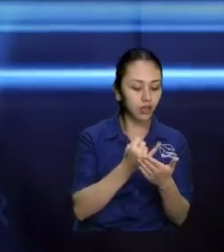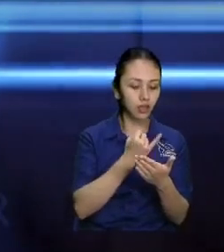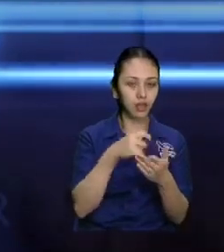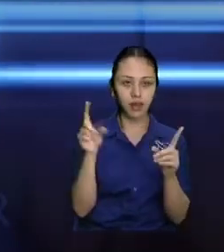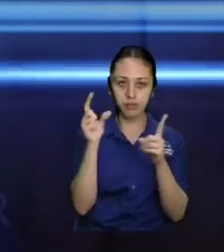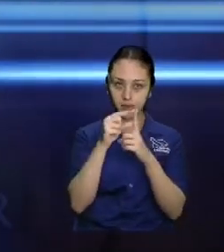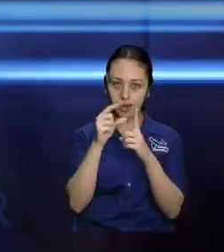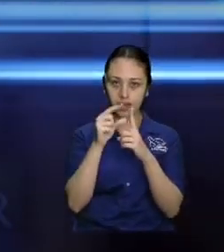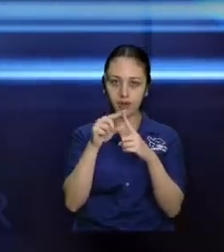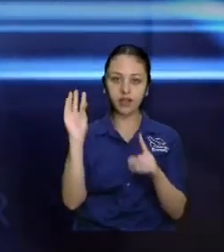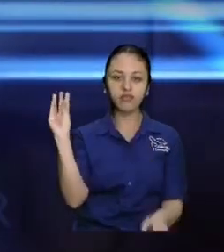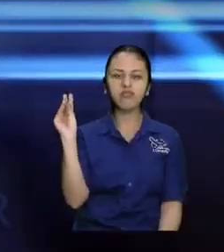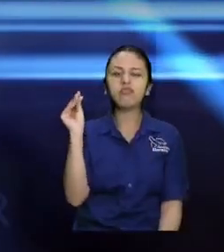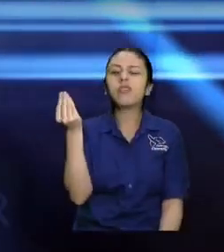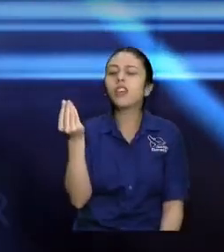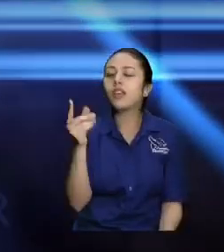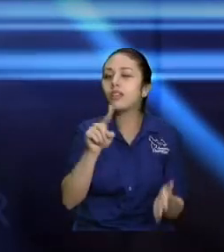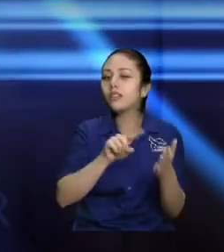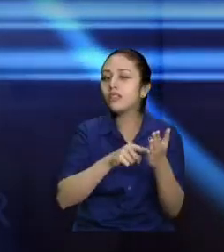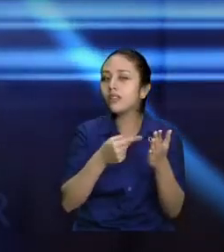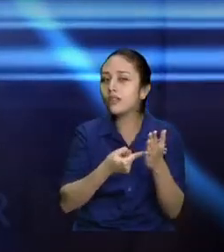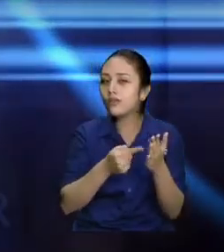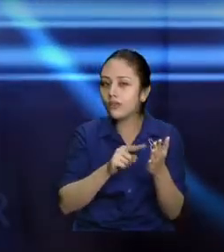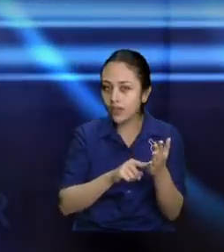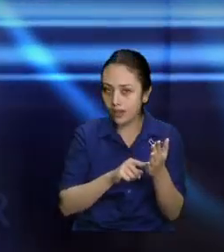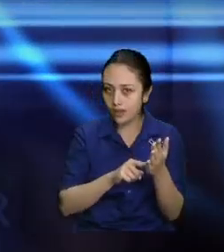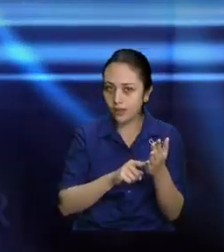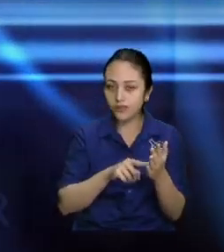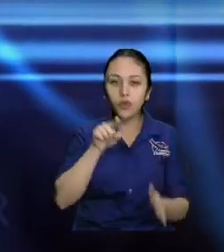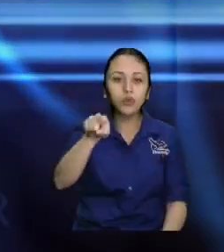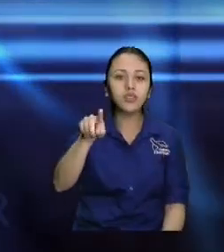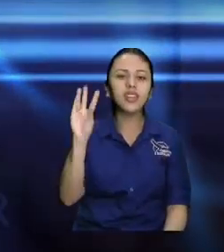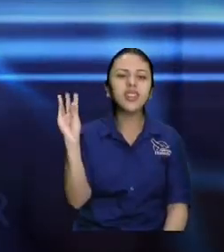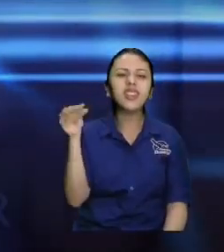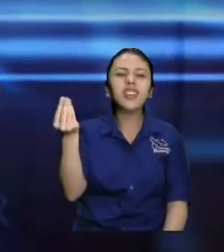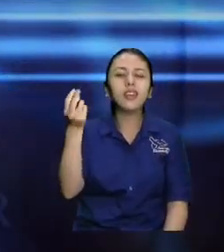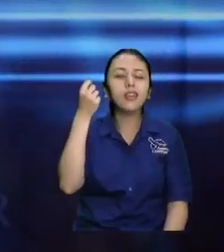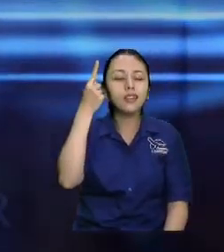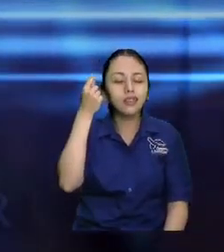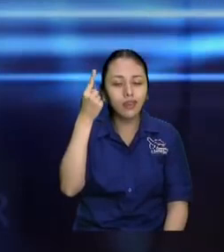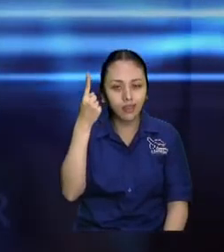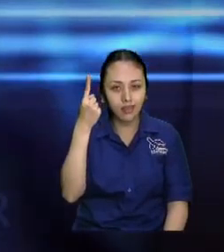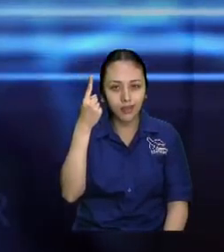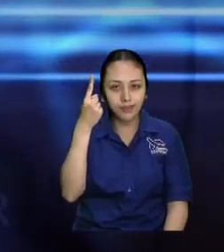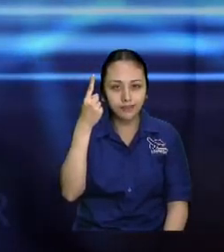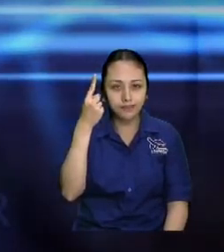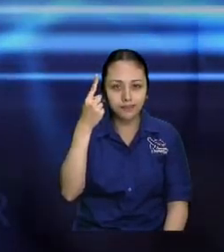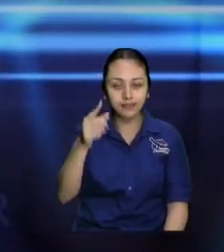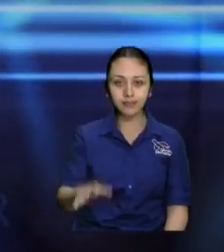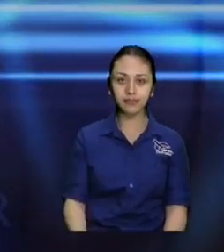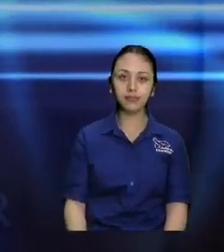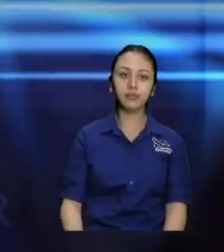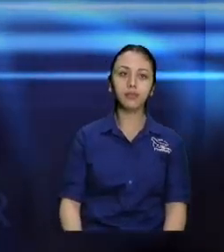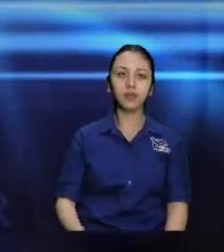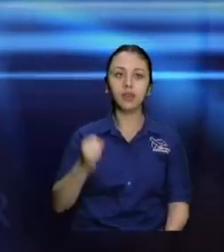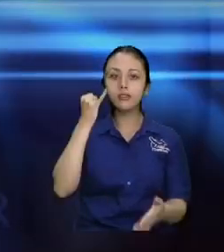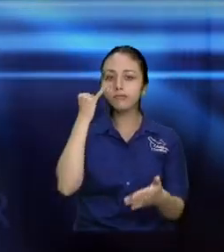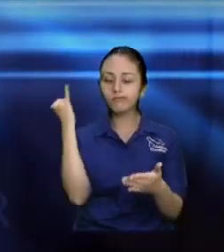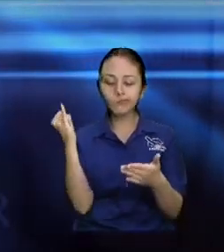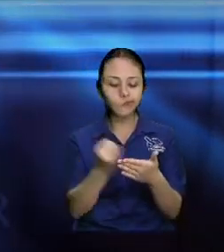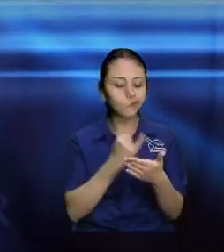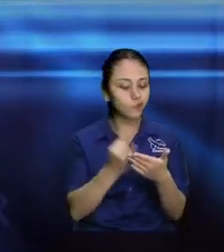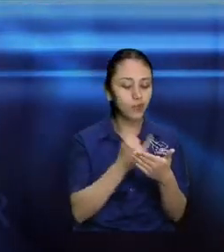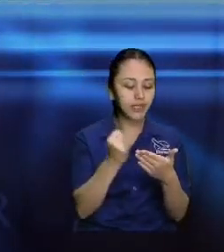Impertinente. ¿Qué quiere decir impertinente? ¿Qué entiende usted por impertinente? Google de veras tiene un bonito concepto. Bueno, el Google